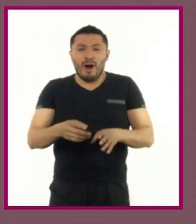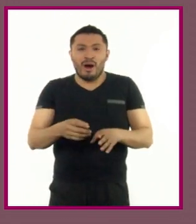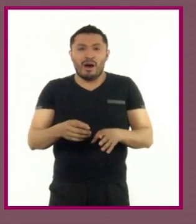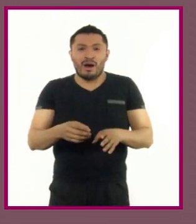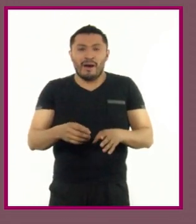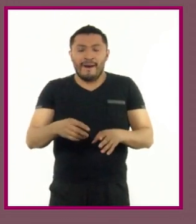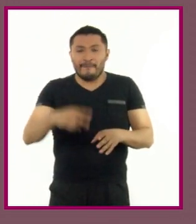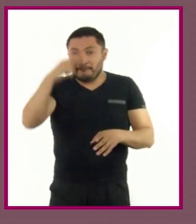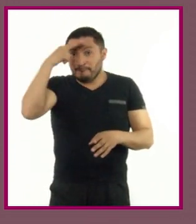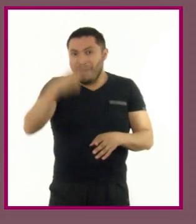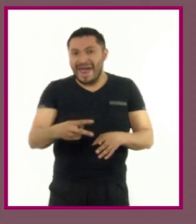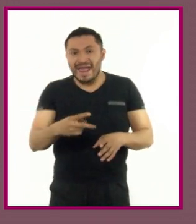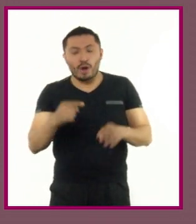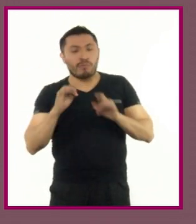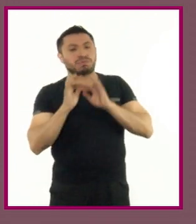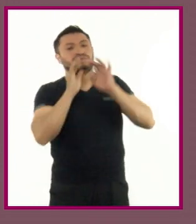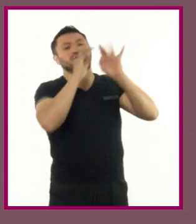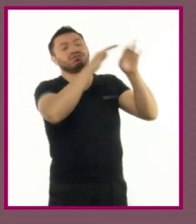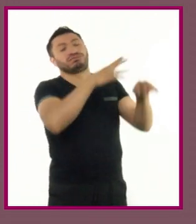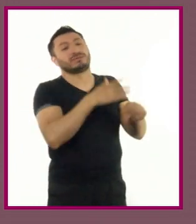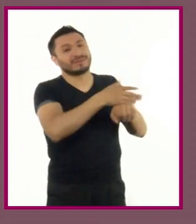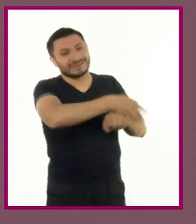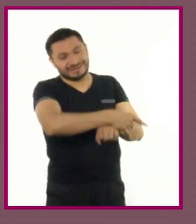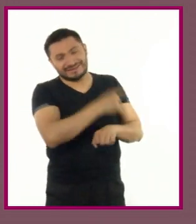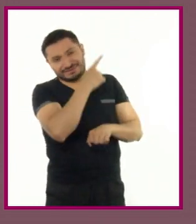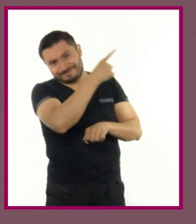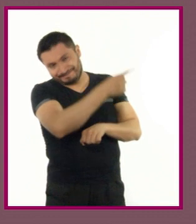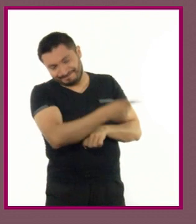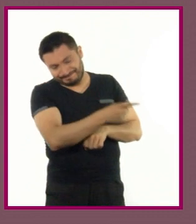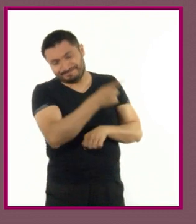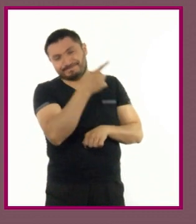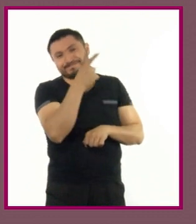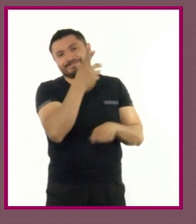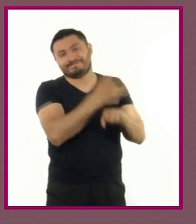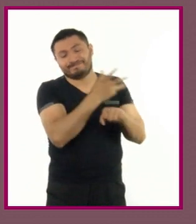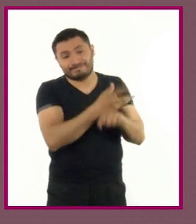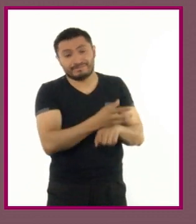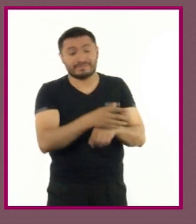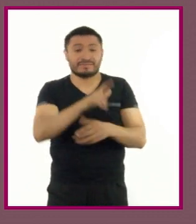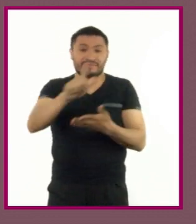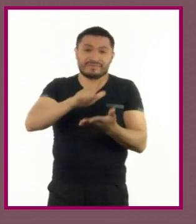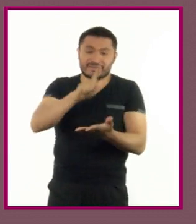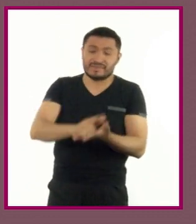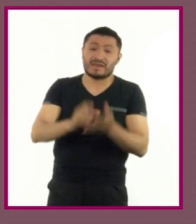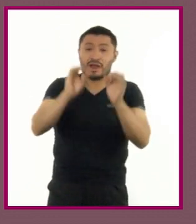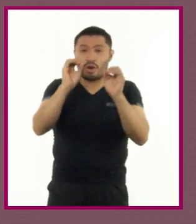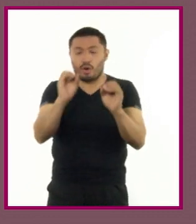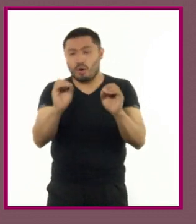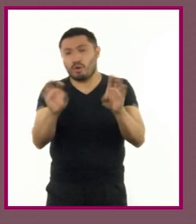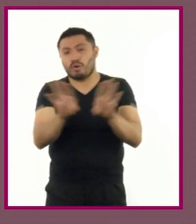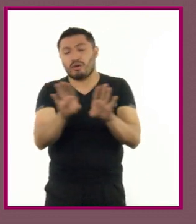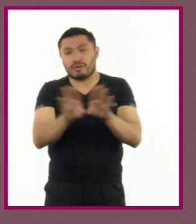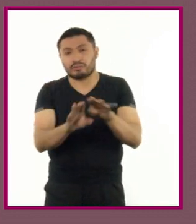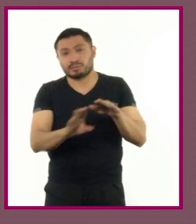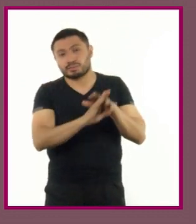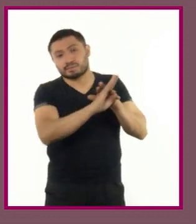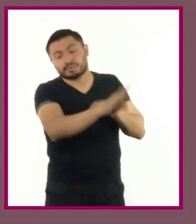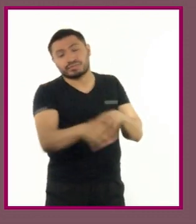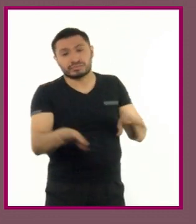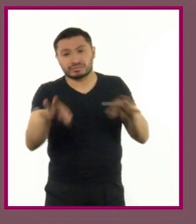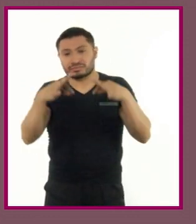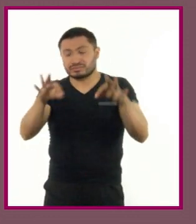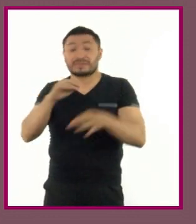nación mexicana en los Estados Unidos, legal o sin papeles, y el problema